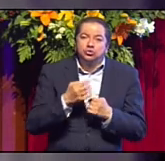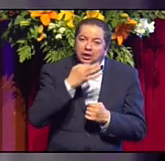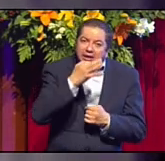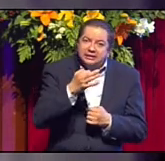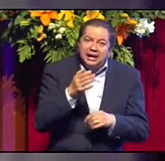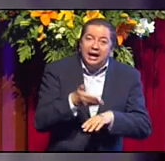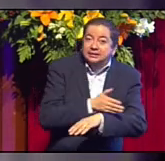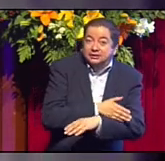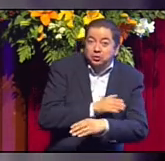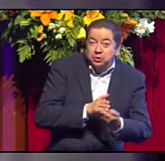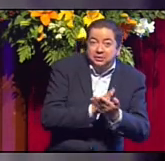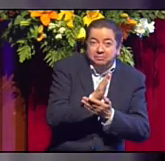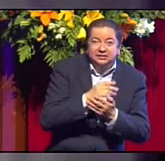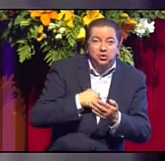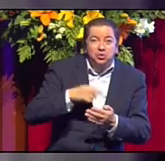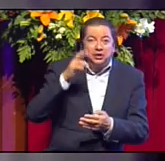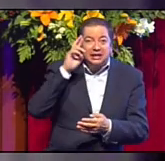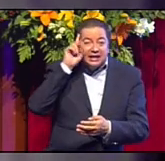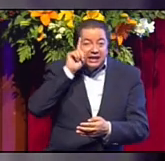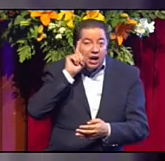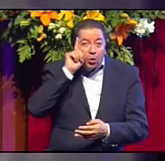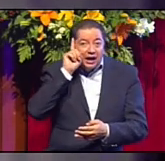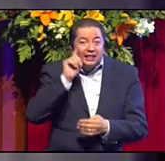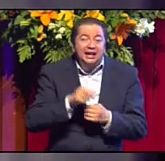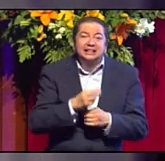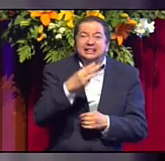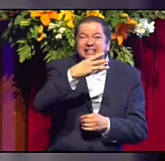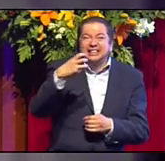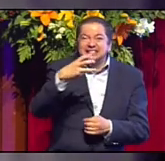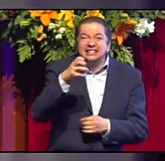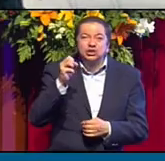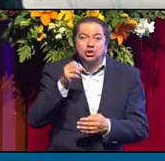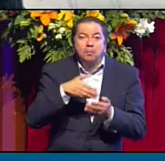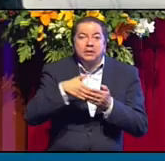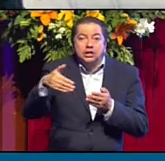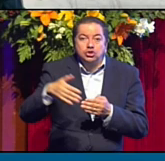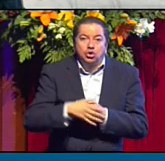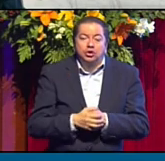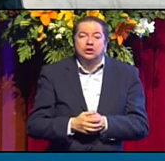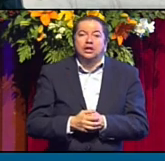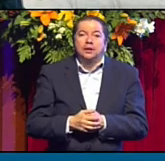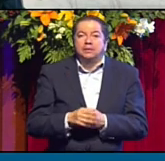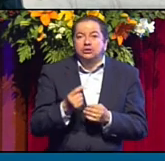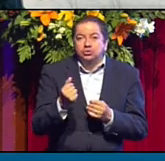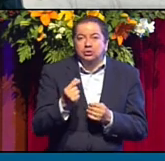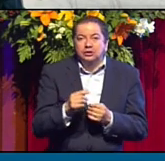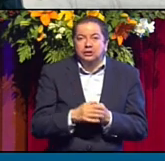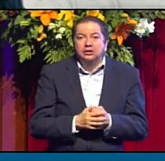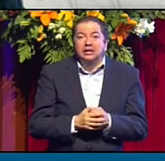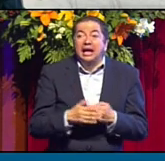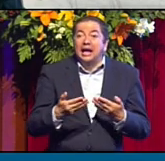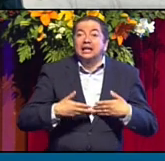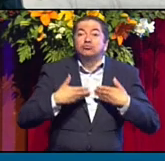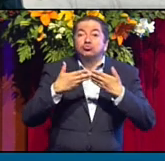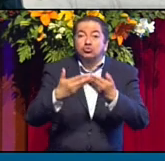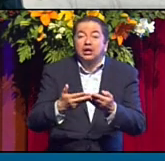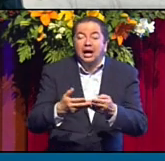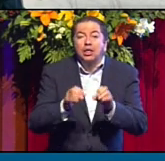al principio, no sé si recuerdan, 300 millones de pesos, ya voy a hablar de educación, 300 millones de pesos entrega